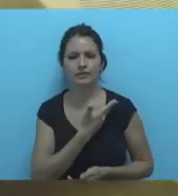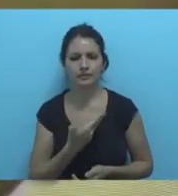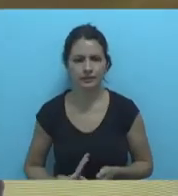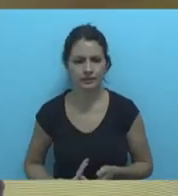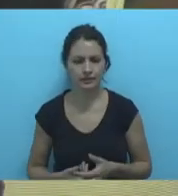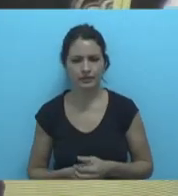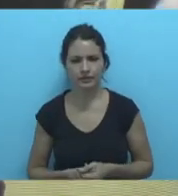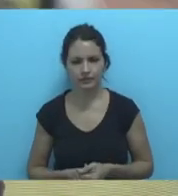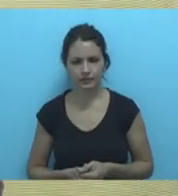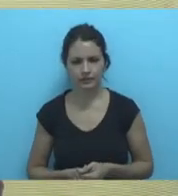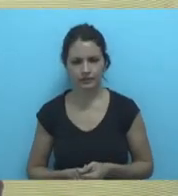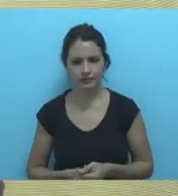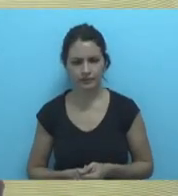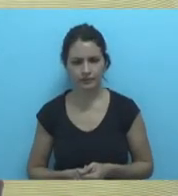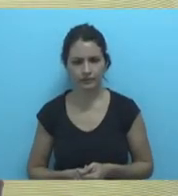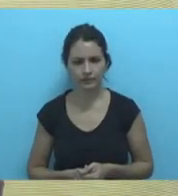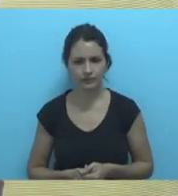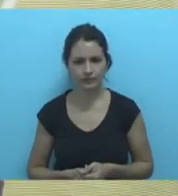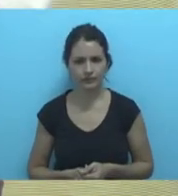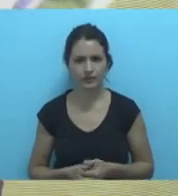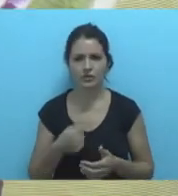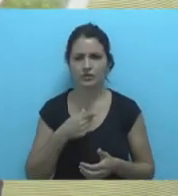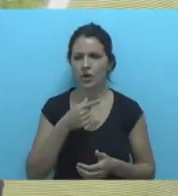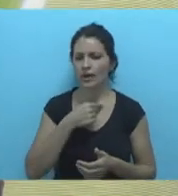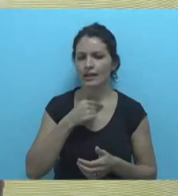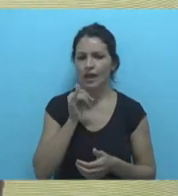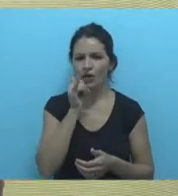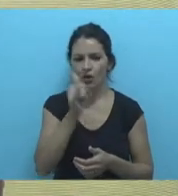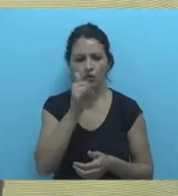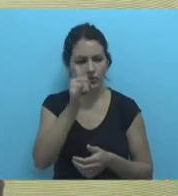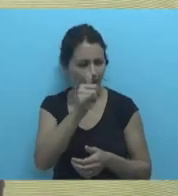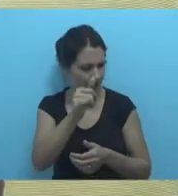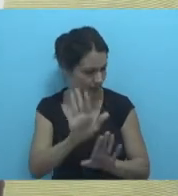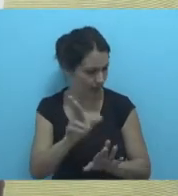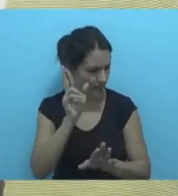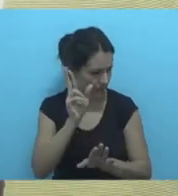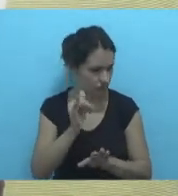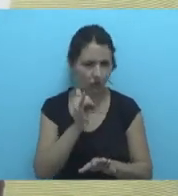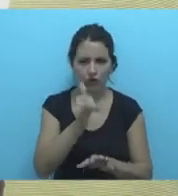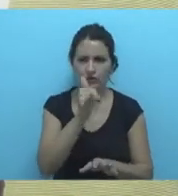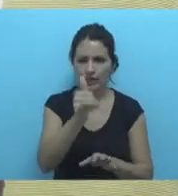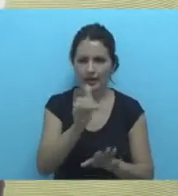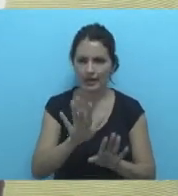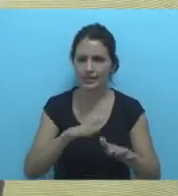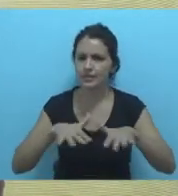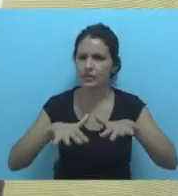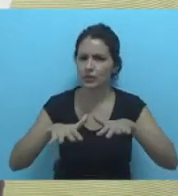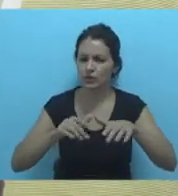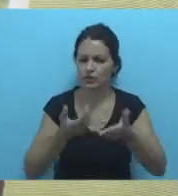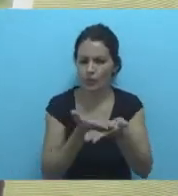la autorización de los papás, quería compartir con todos mis pares diputados esta